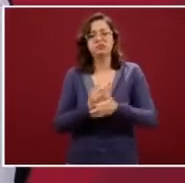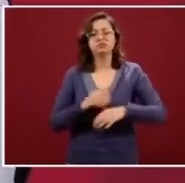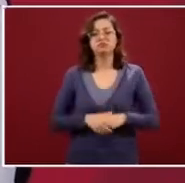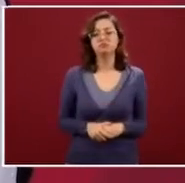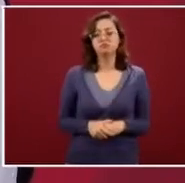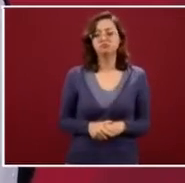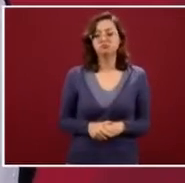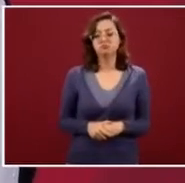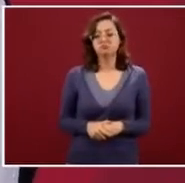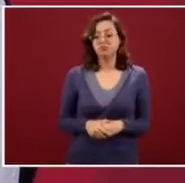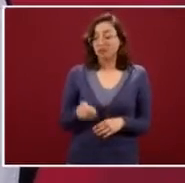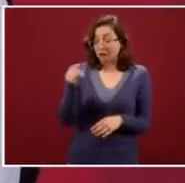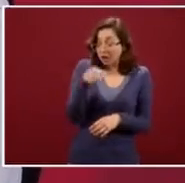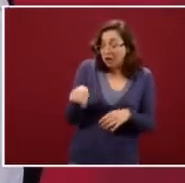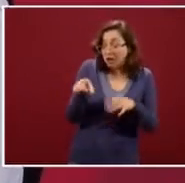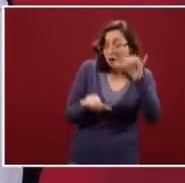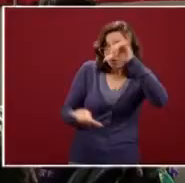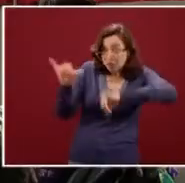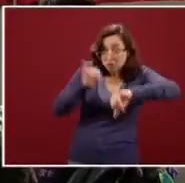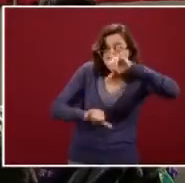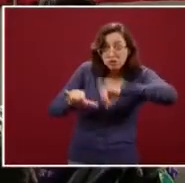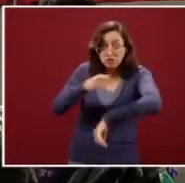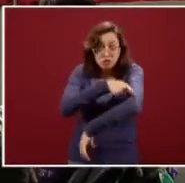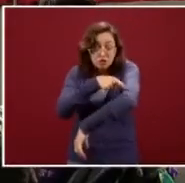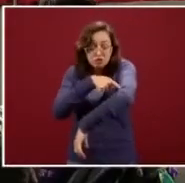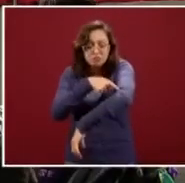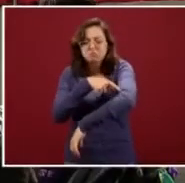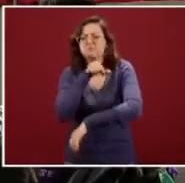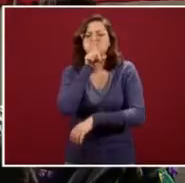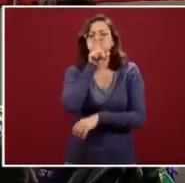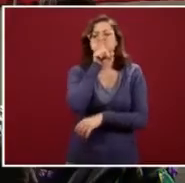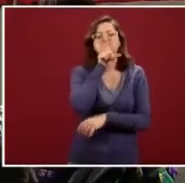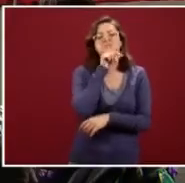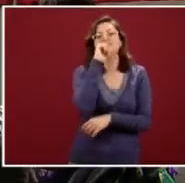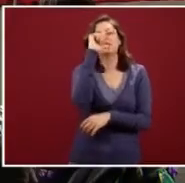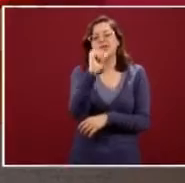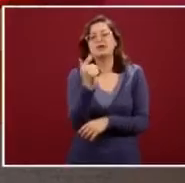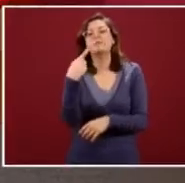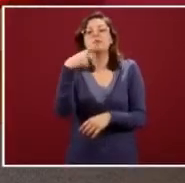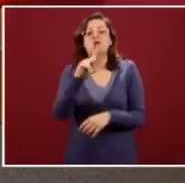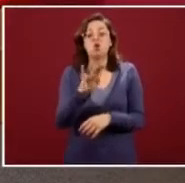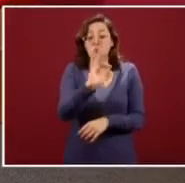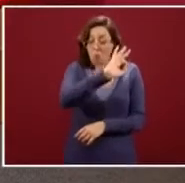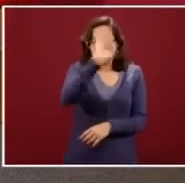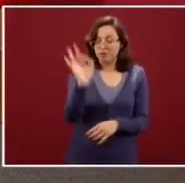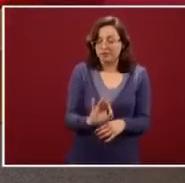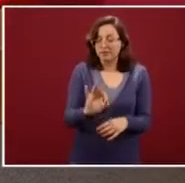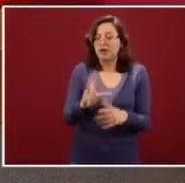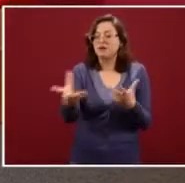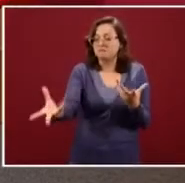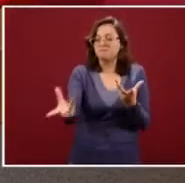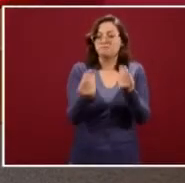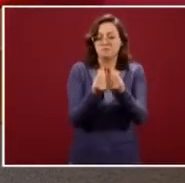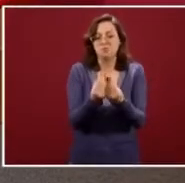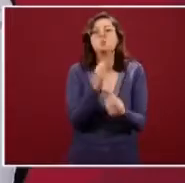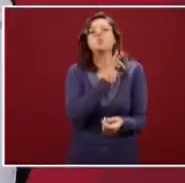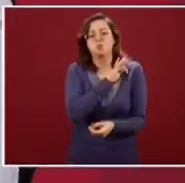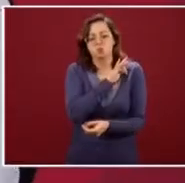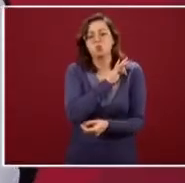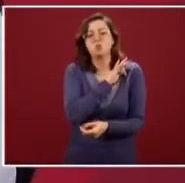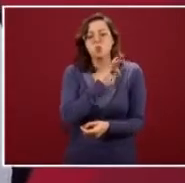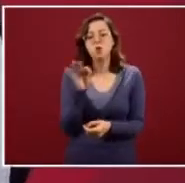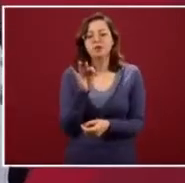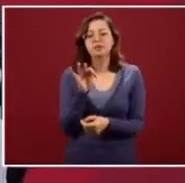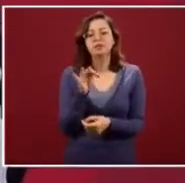llegar a tener una prueba positiva, pero las vamos a poder incluir en una estimación en base a las que sí vayan y lleguen a estas